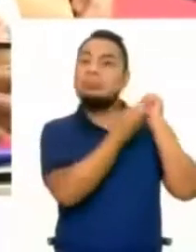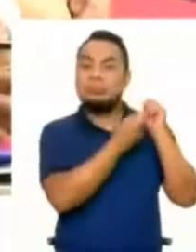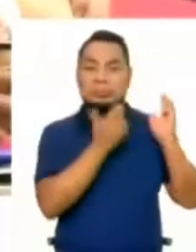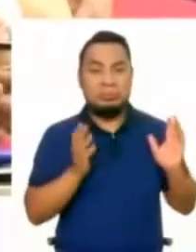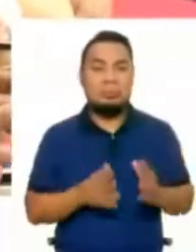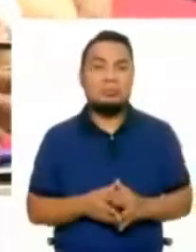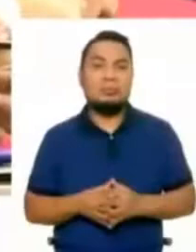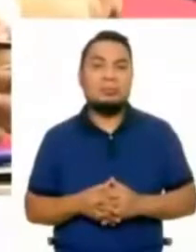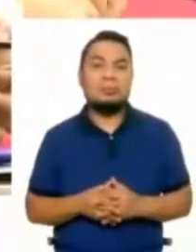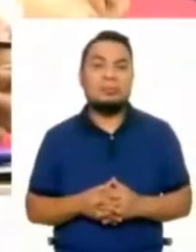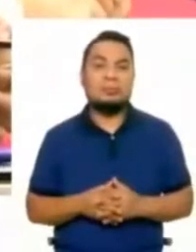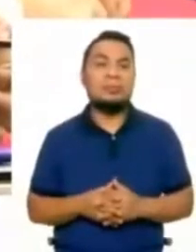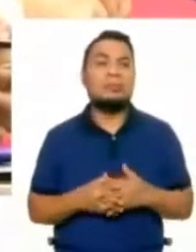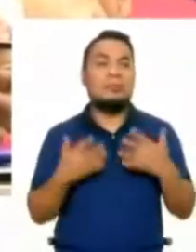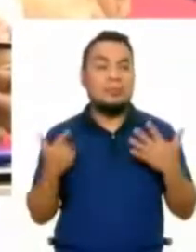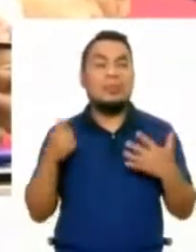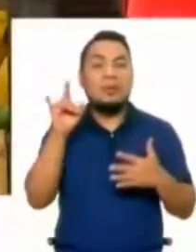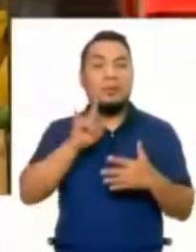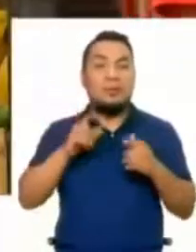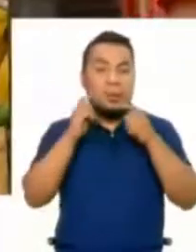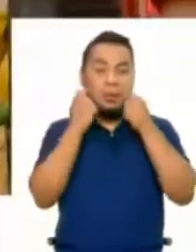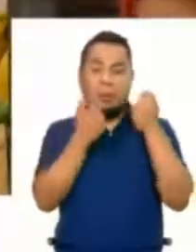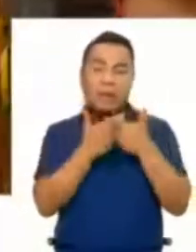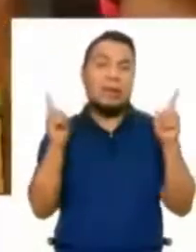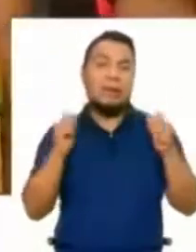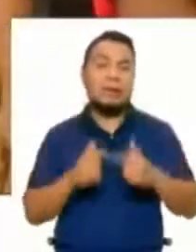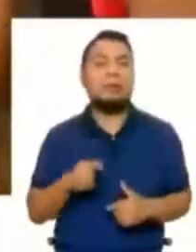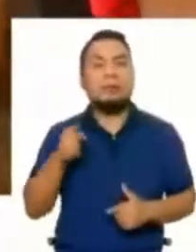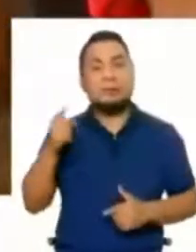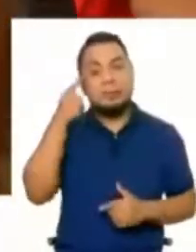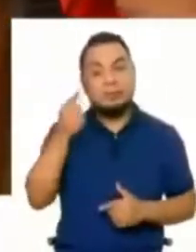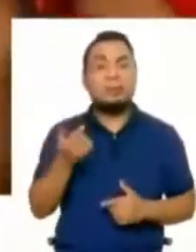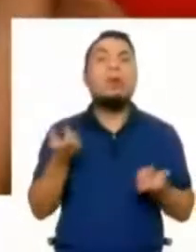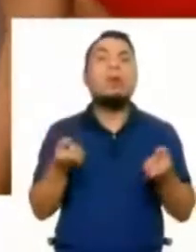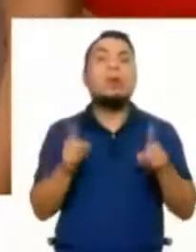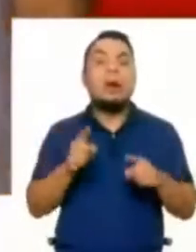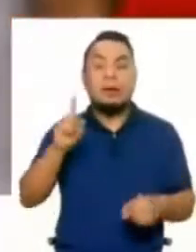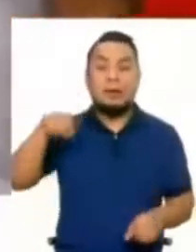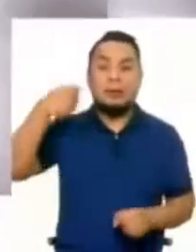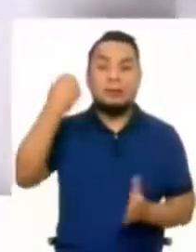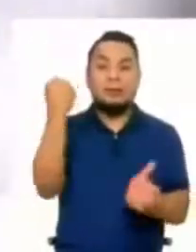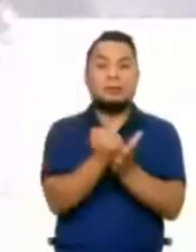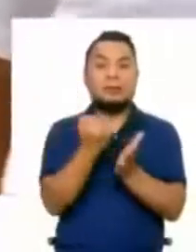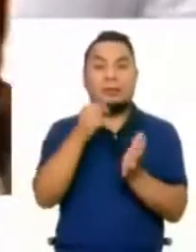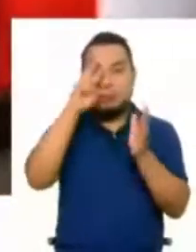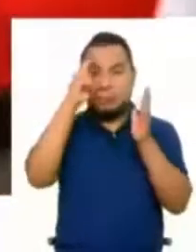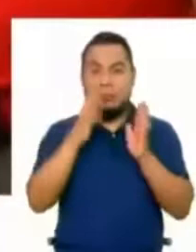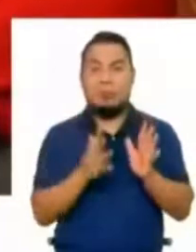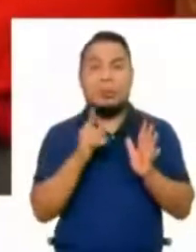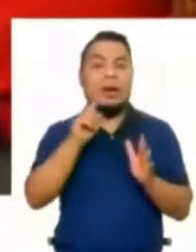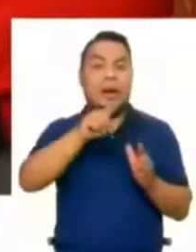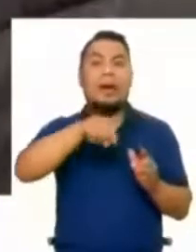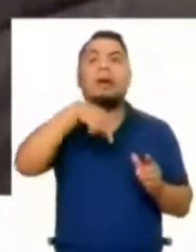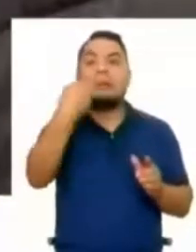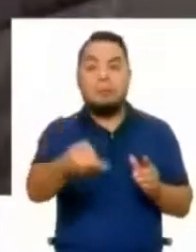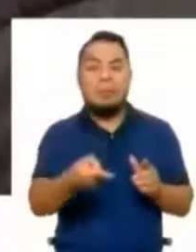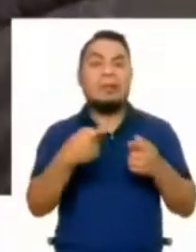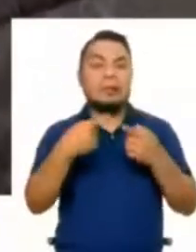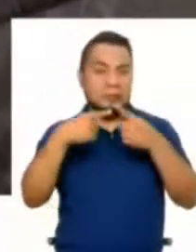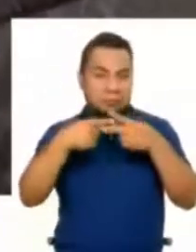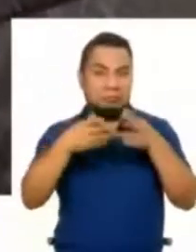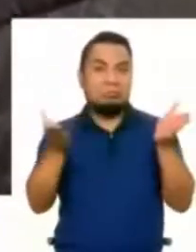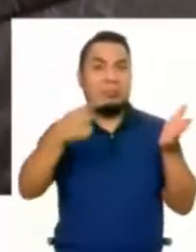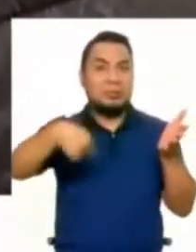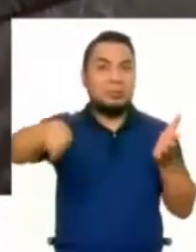deseen, las mascarillas. Esta medida entrará en vigor al día siguiente de su publicación en el diario El Peruano. El avance